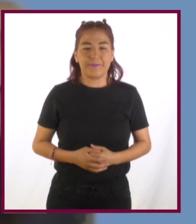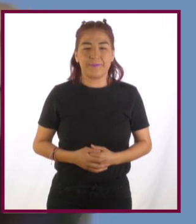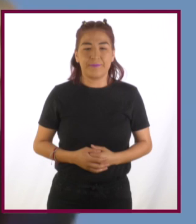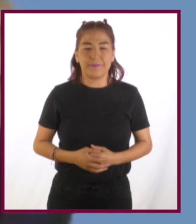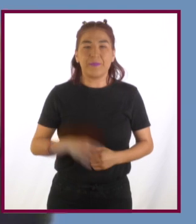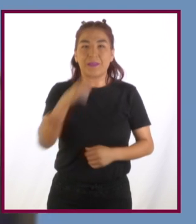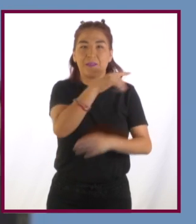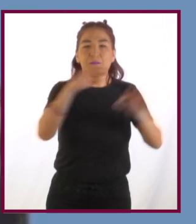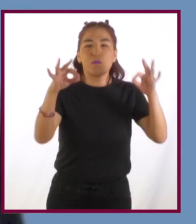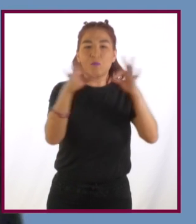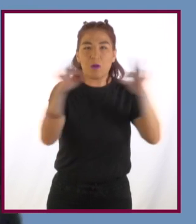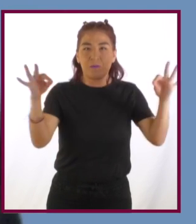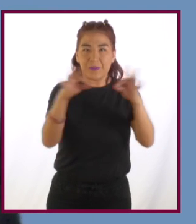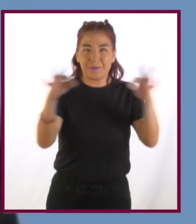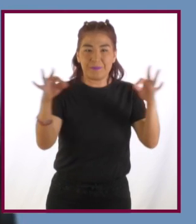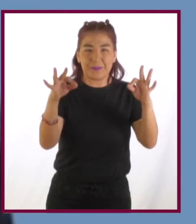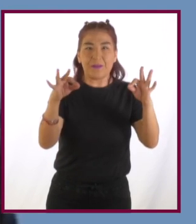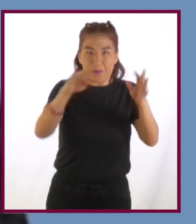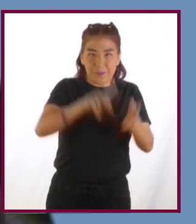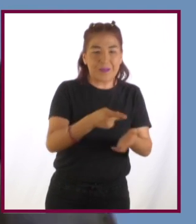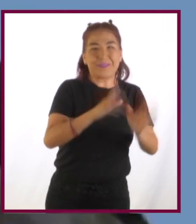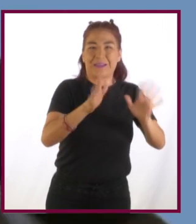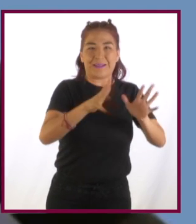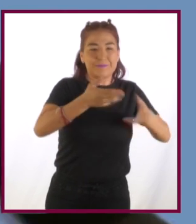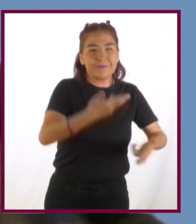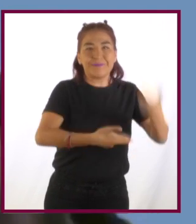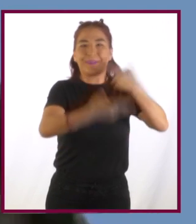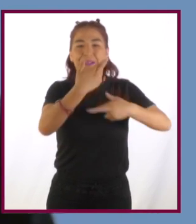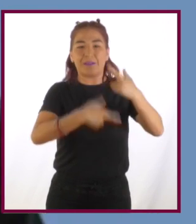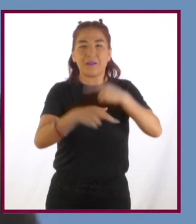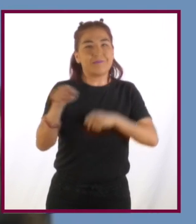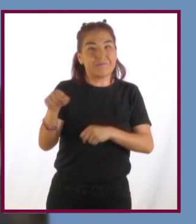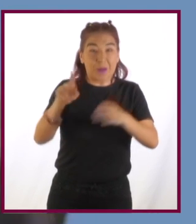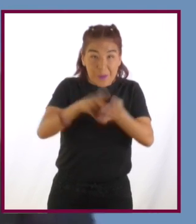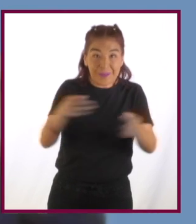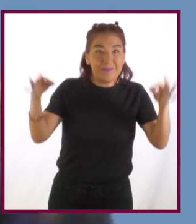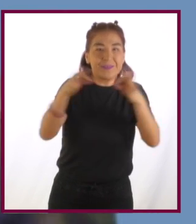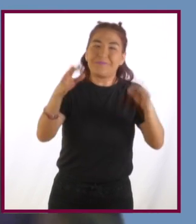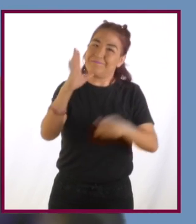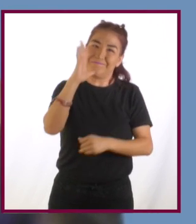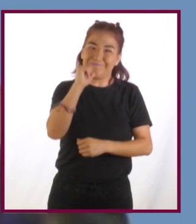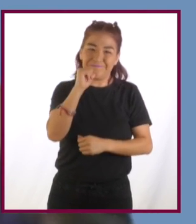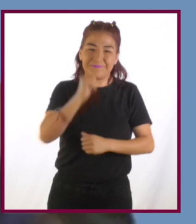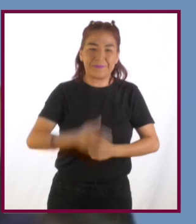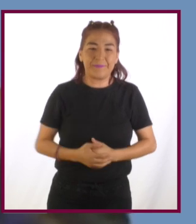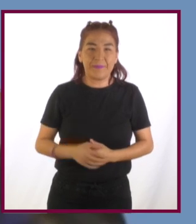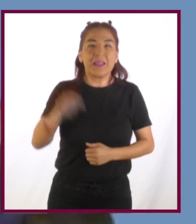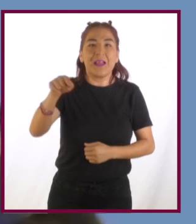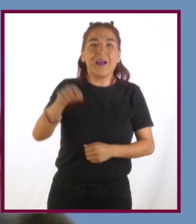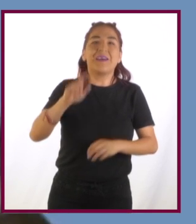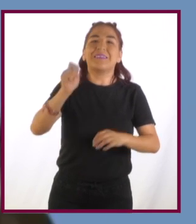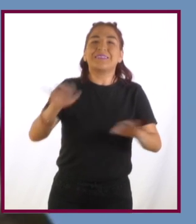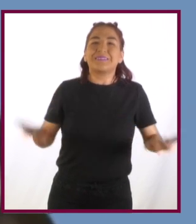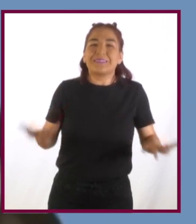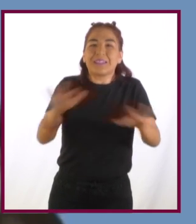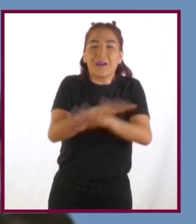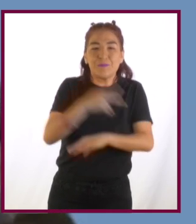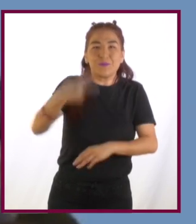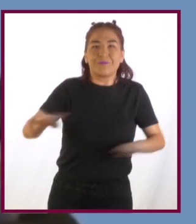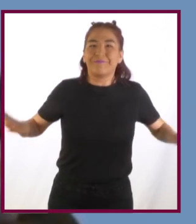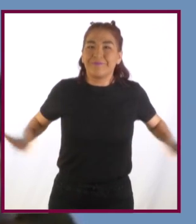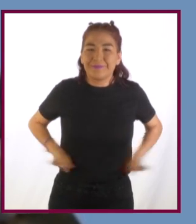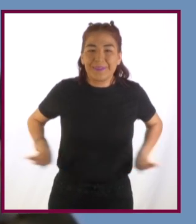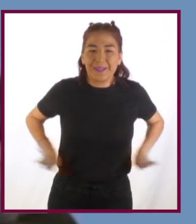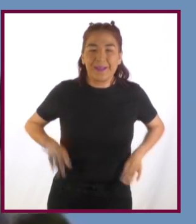elástico. Regresa. Ajá. Regresa. Aquí ya no es elástico. Aquí yo